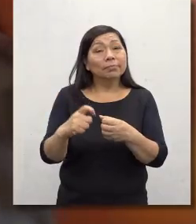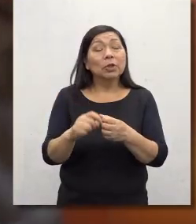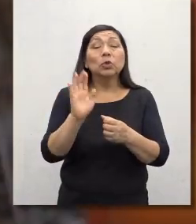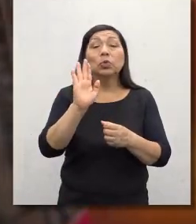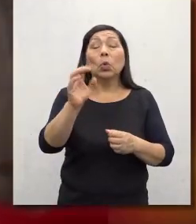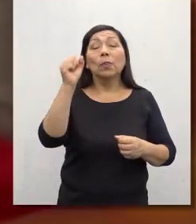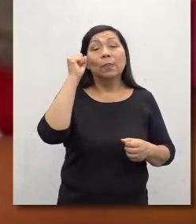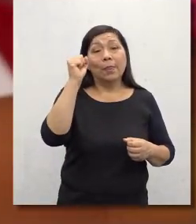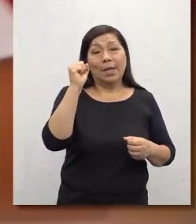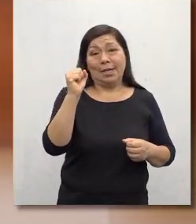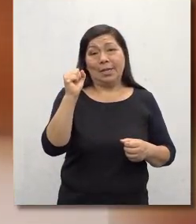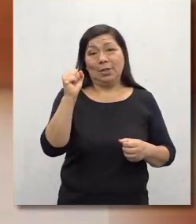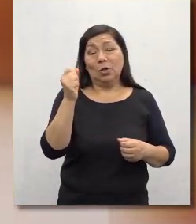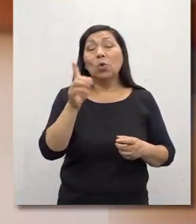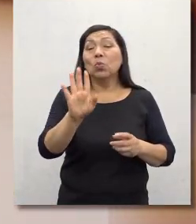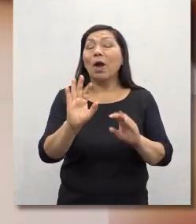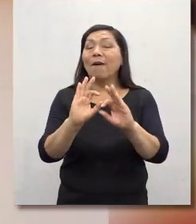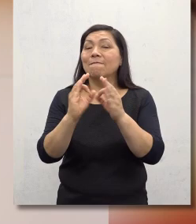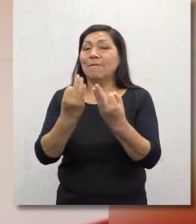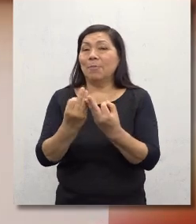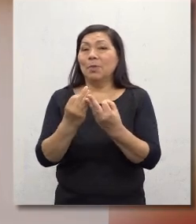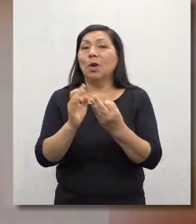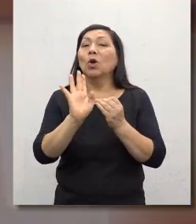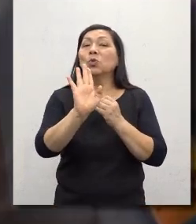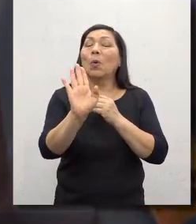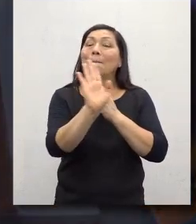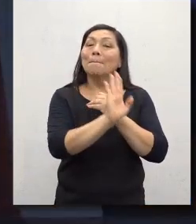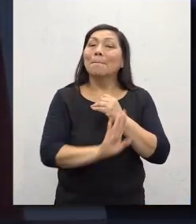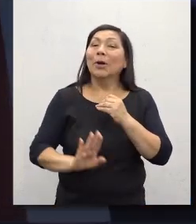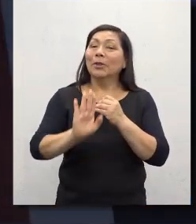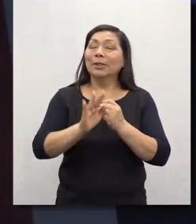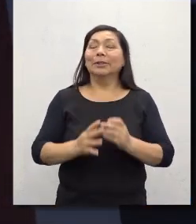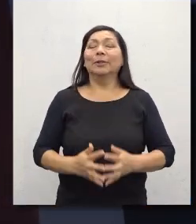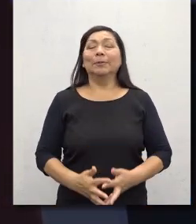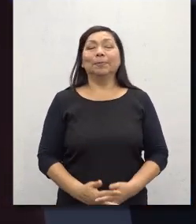el derecho a fundar una familia y a su protección.